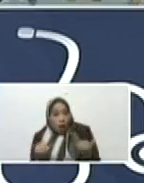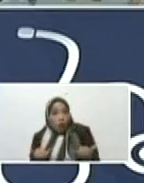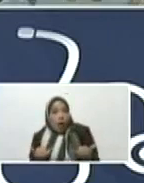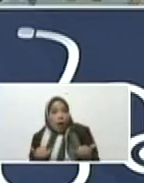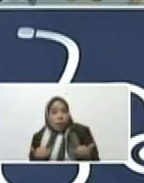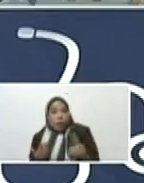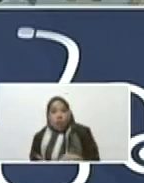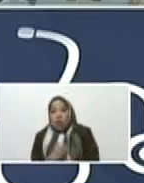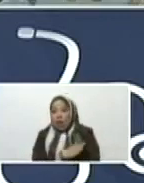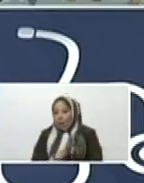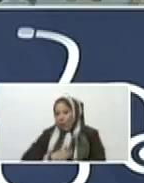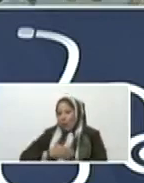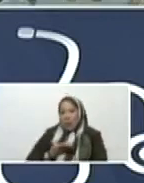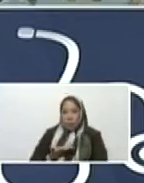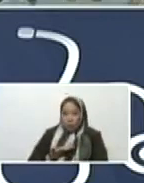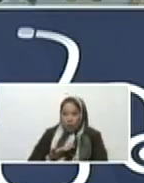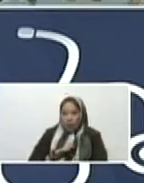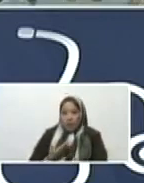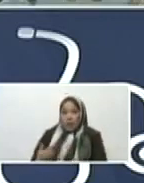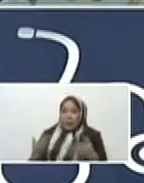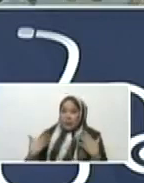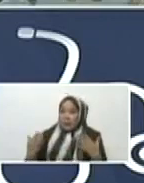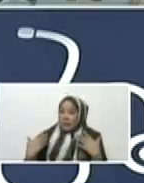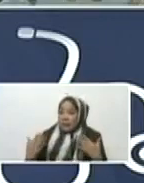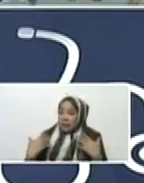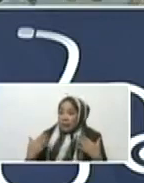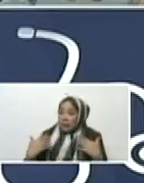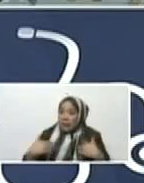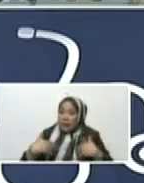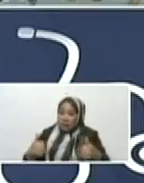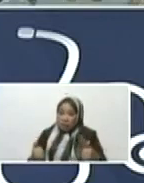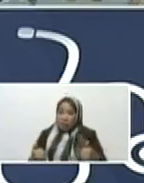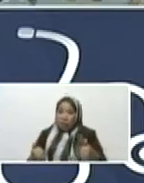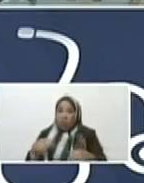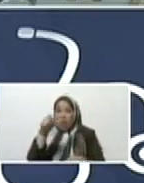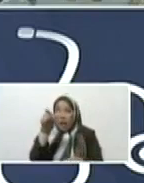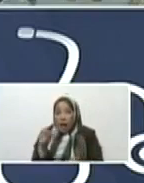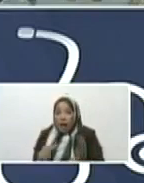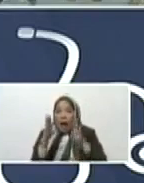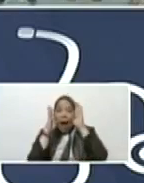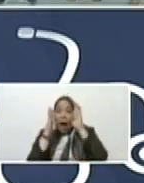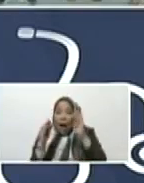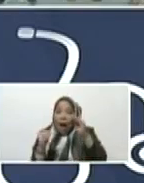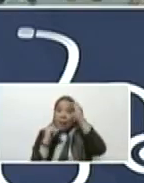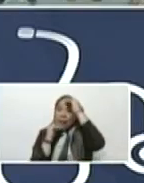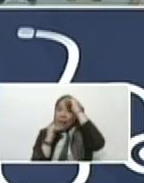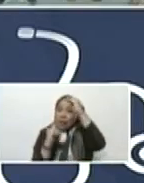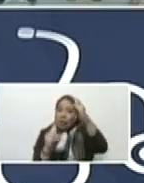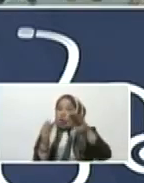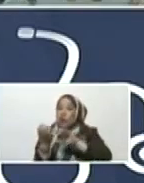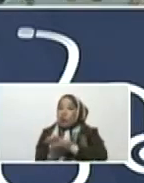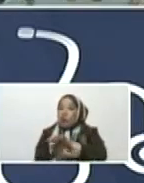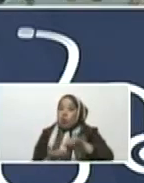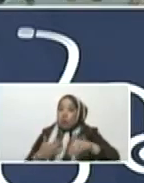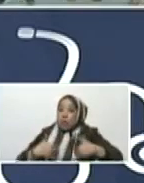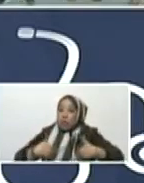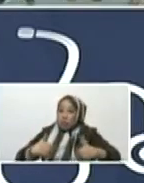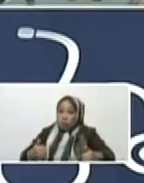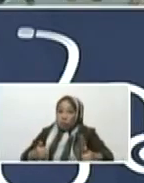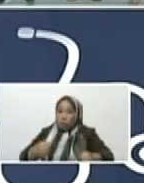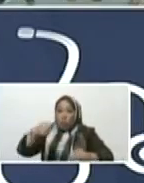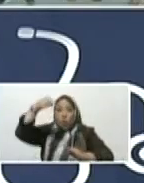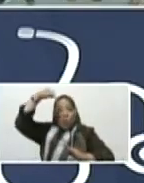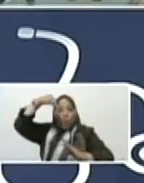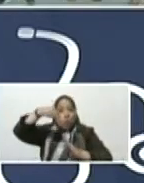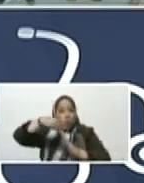Entonces tenemos que declarar una especie de emergencia sanitaria para atender todos los asuntos de salud profunda